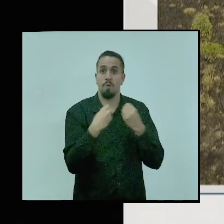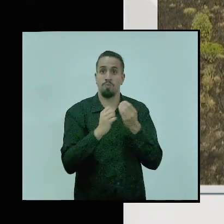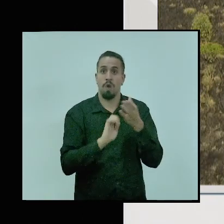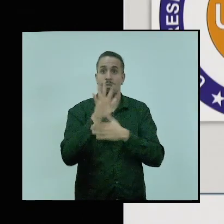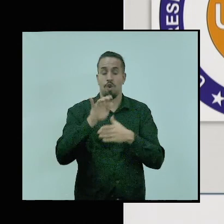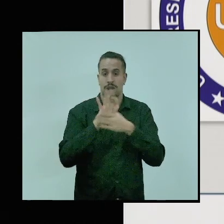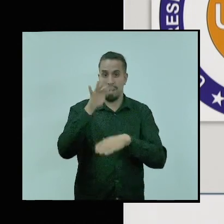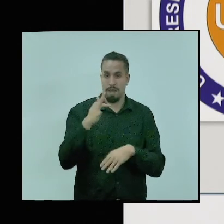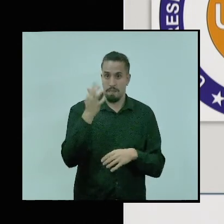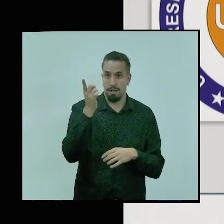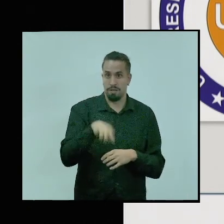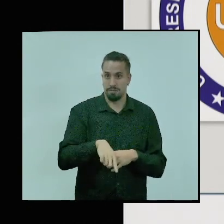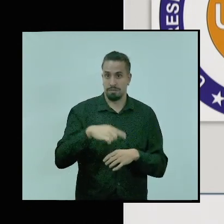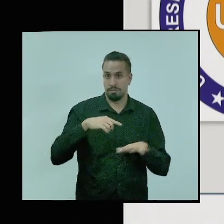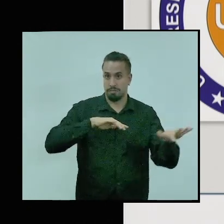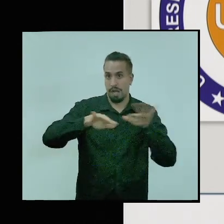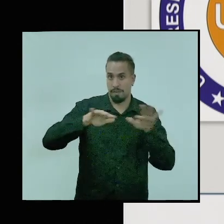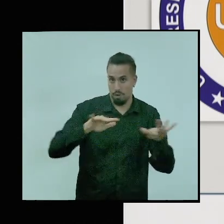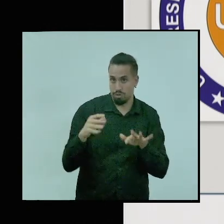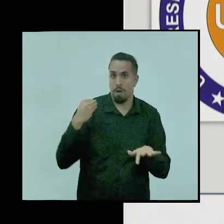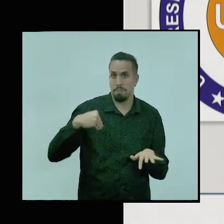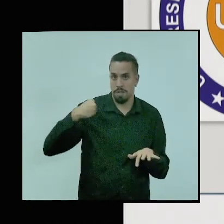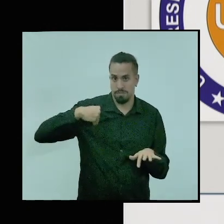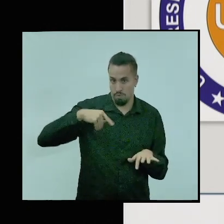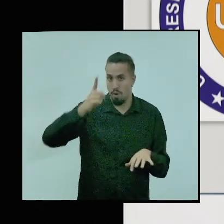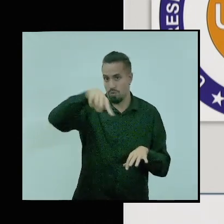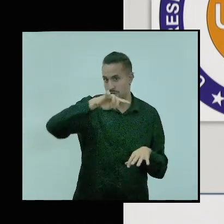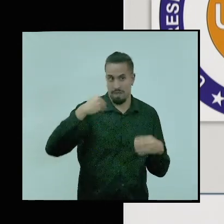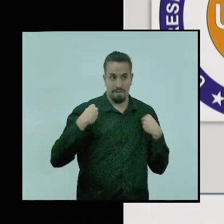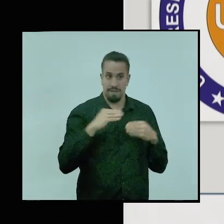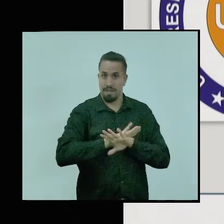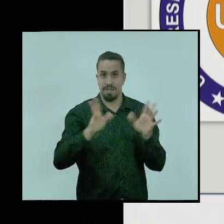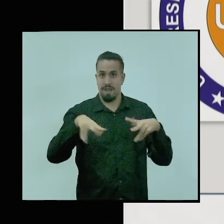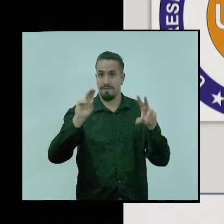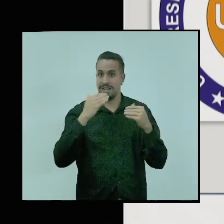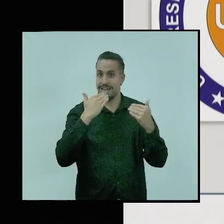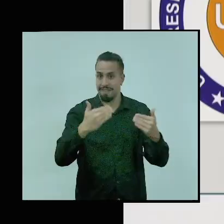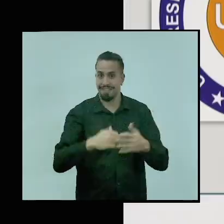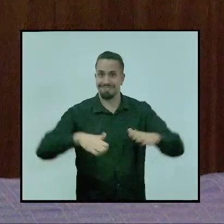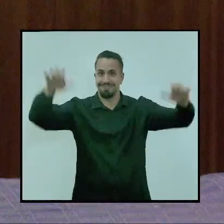terremotos, pues igual que viven ustedes. Y con esto ya he acabado. Muchas gracias.